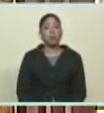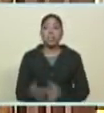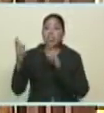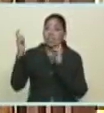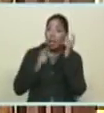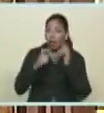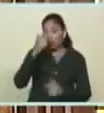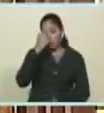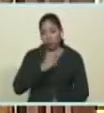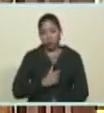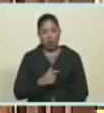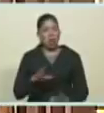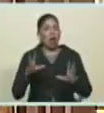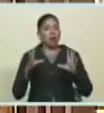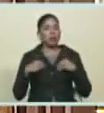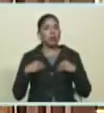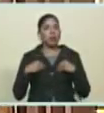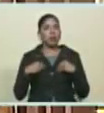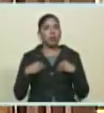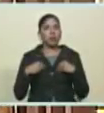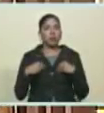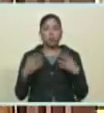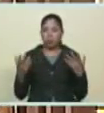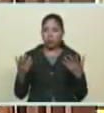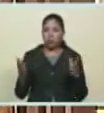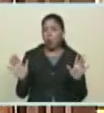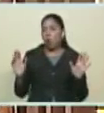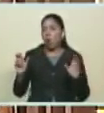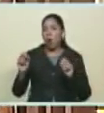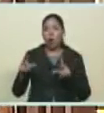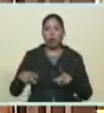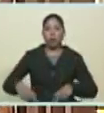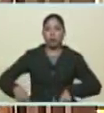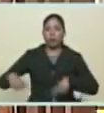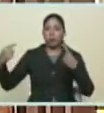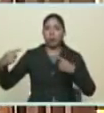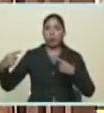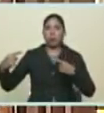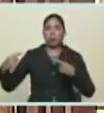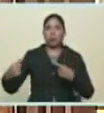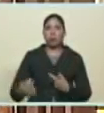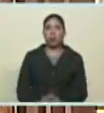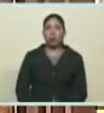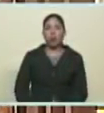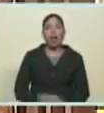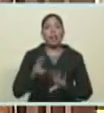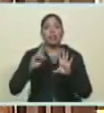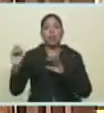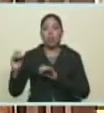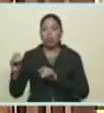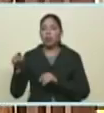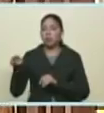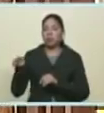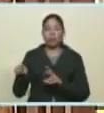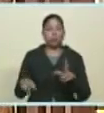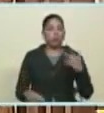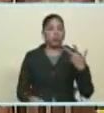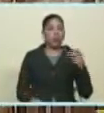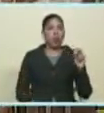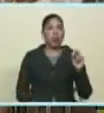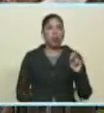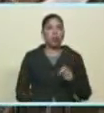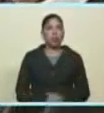Chávez acepta el dictamen y dice, vamos al reto. Todas las encuestas decían 70-30, bueno, sigan ganando encuestas